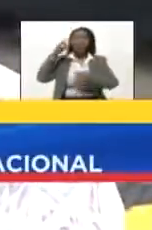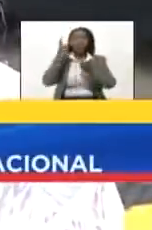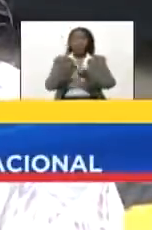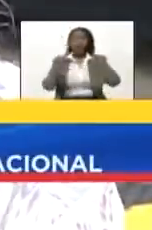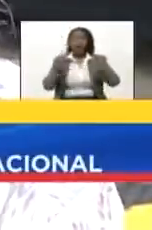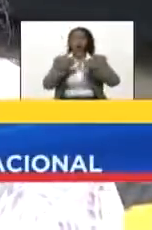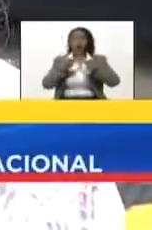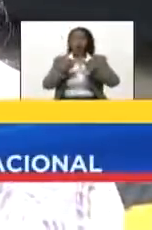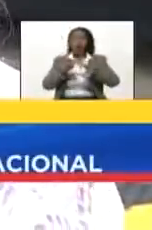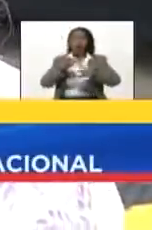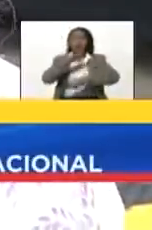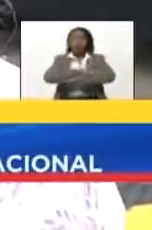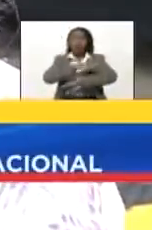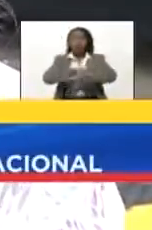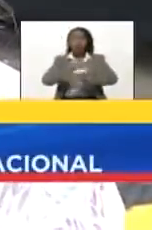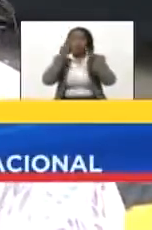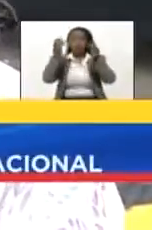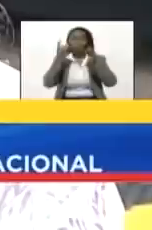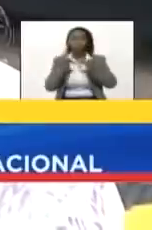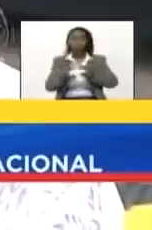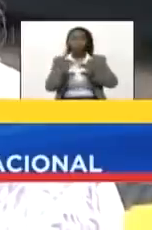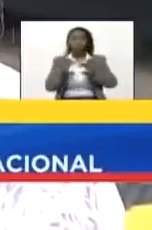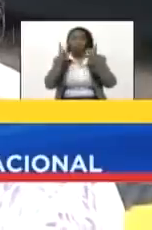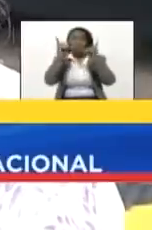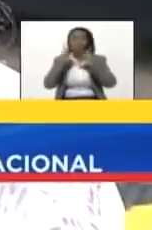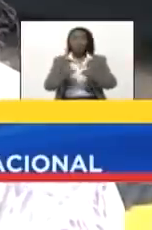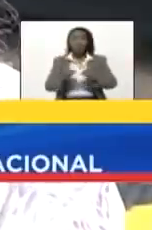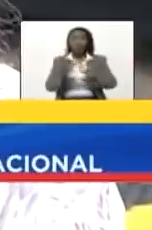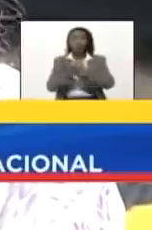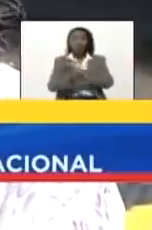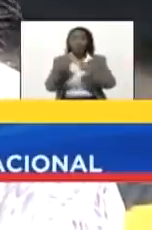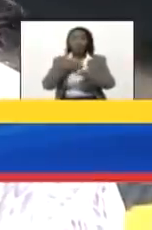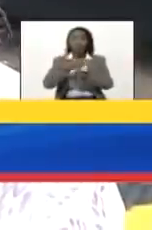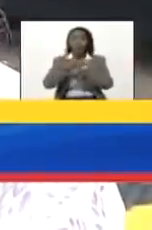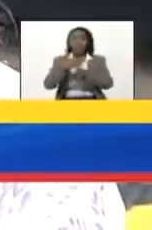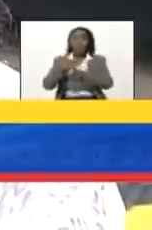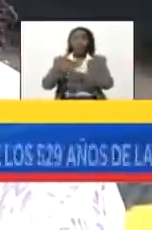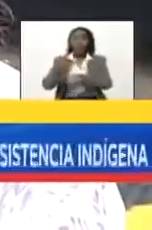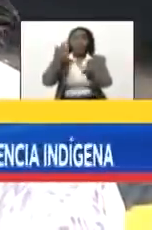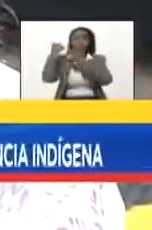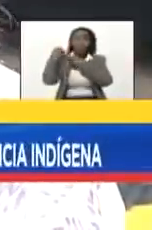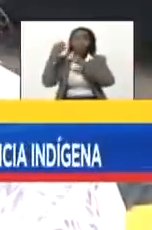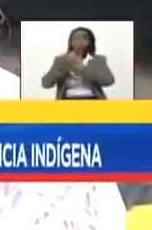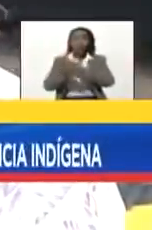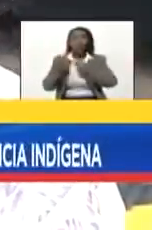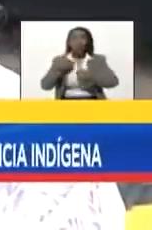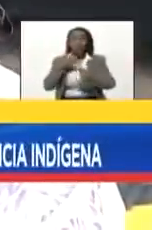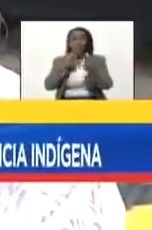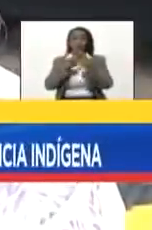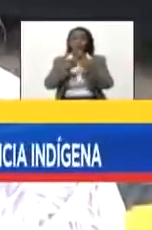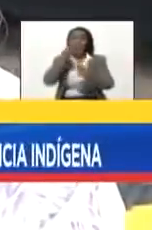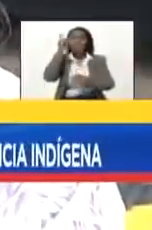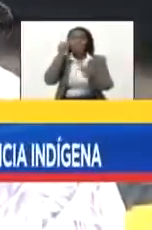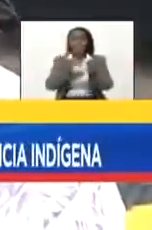sus decisiones, porque como usted dice, compartimos responsabilidades. Lo conozco